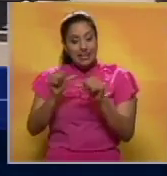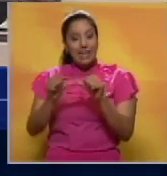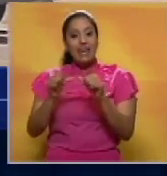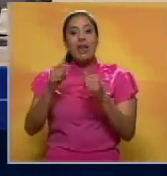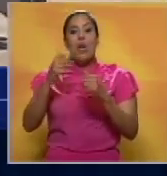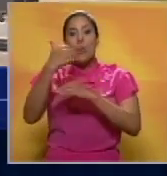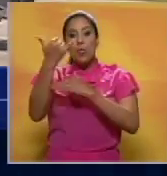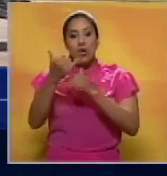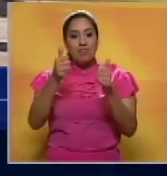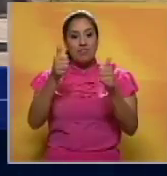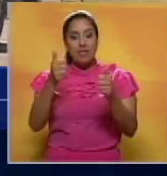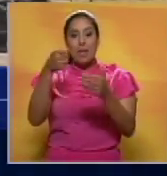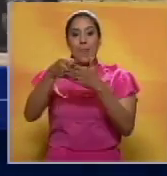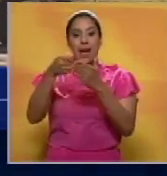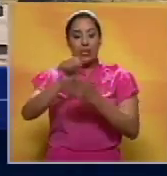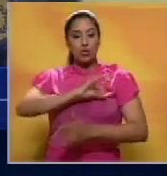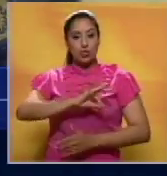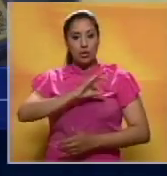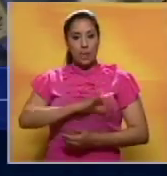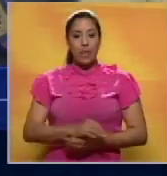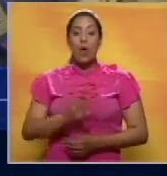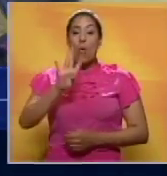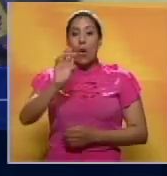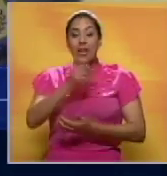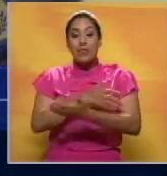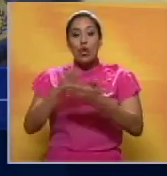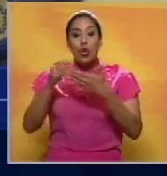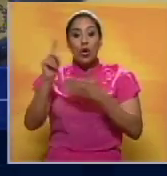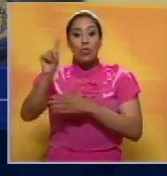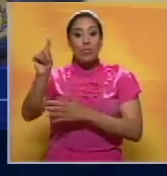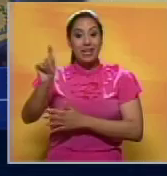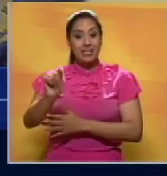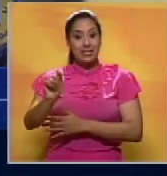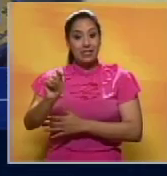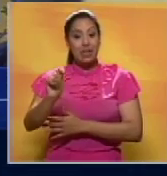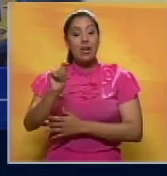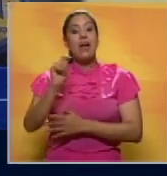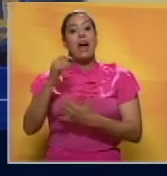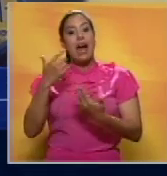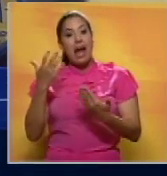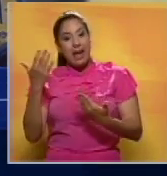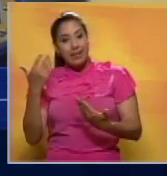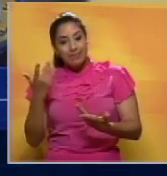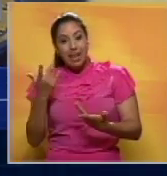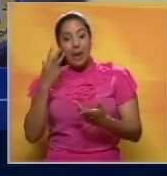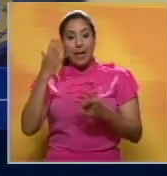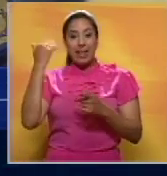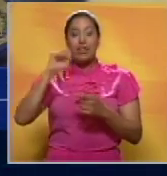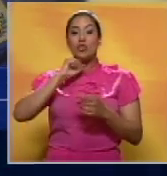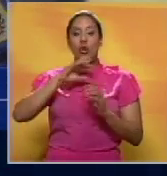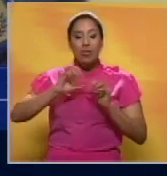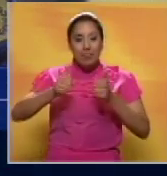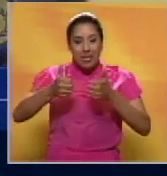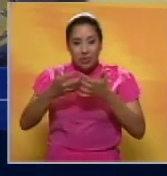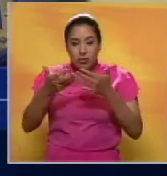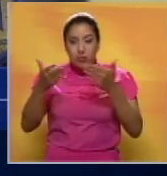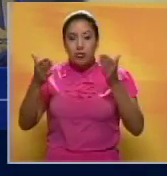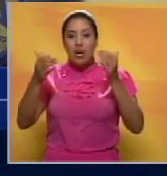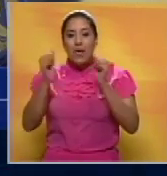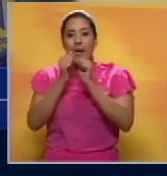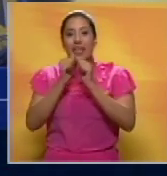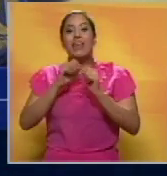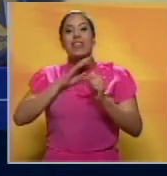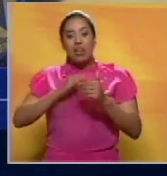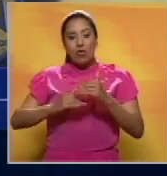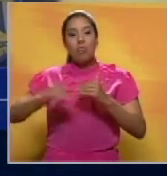asegurando los proyectos de inversión social. $40 millones mensualmente. Cuando Minerven se active plenamente, va a dar